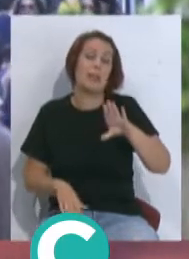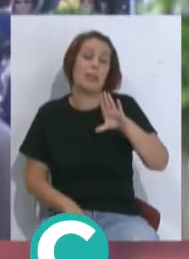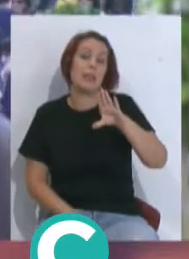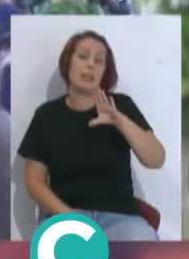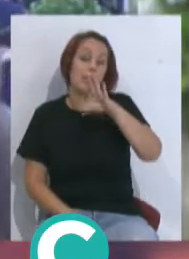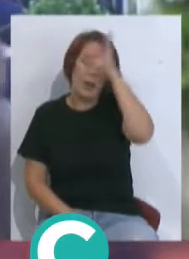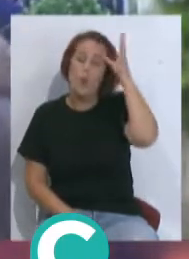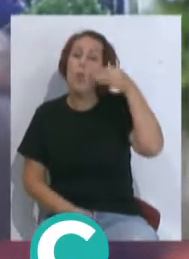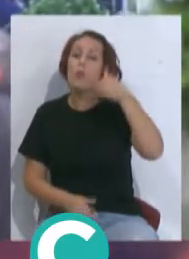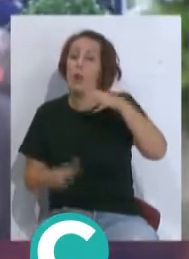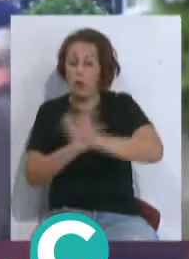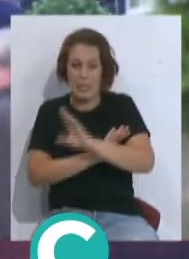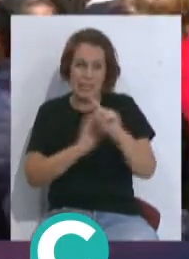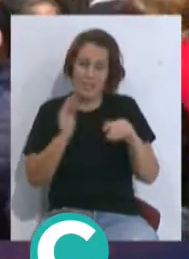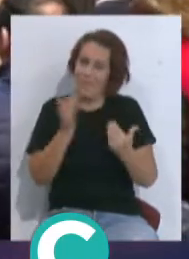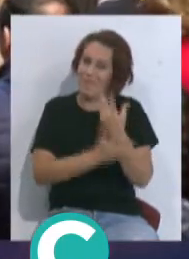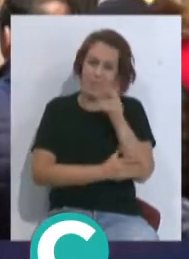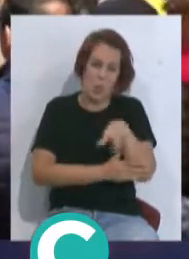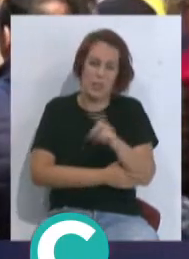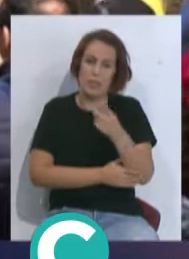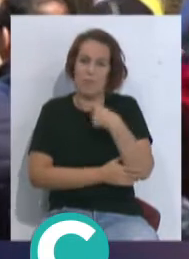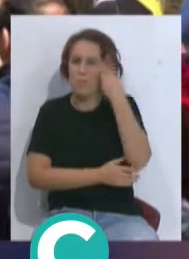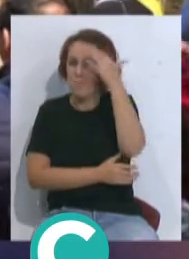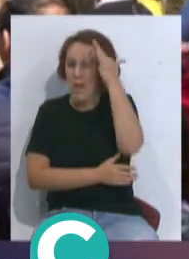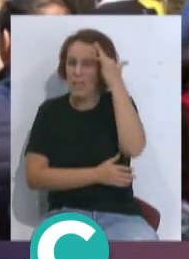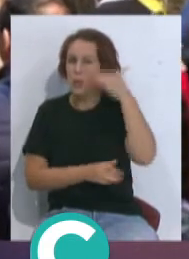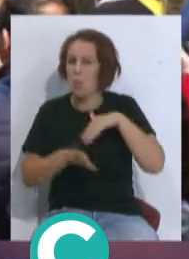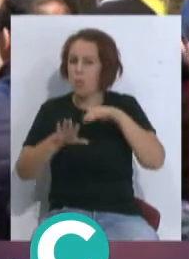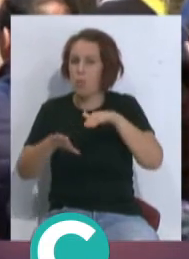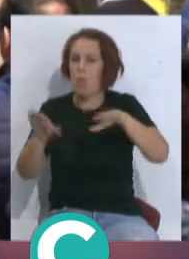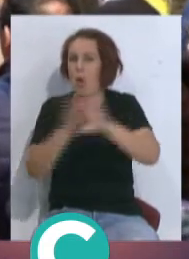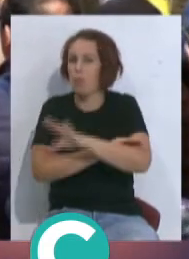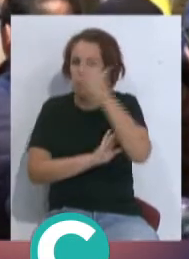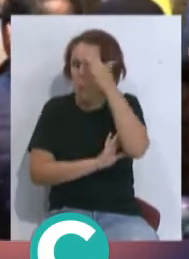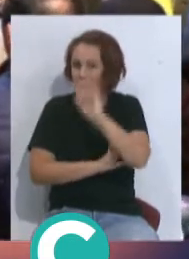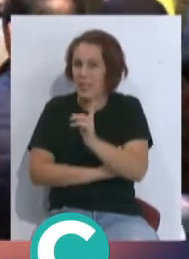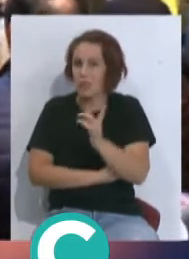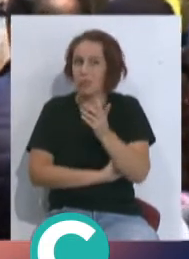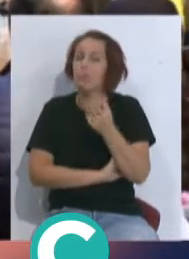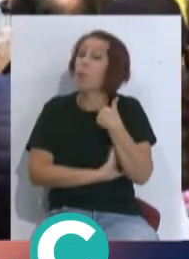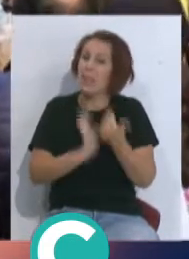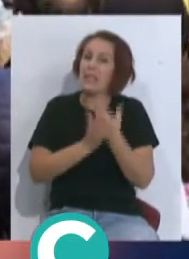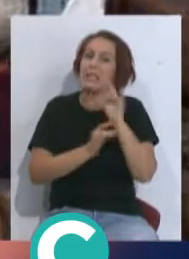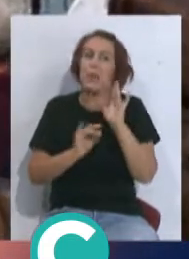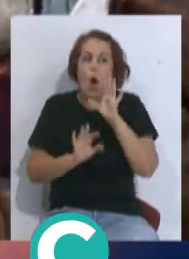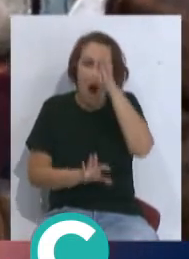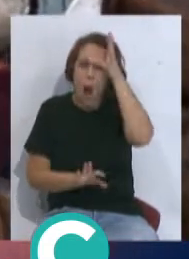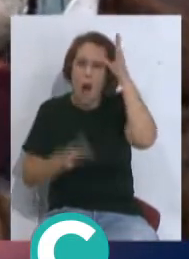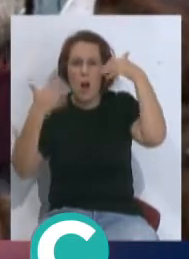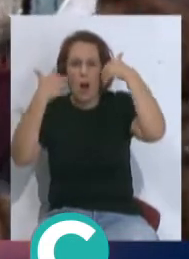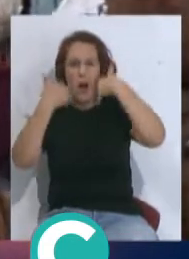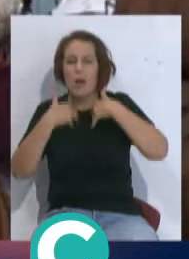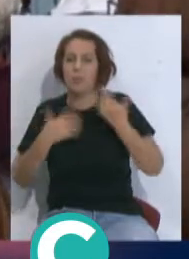yo decía, no, hombre, yo no me imagino un carnaval... Un carrusel de coro por la noche, me lo imagino por el día, pero si hace calor, pero ya no me va a dar a la